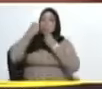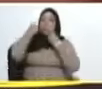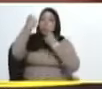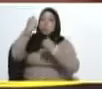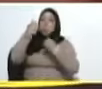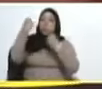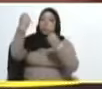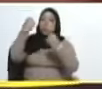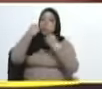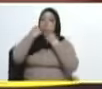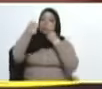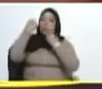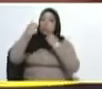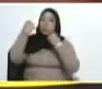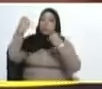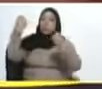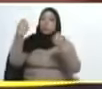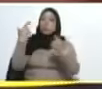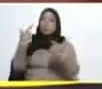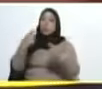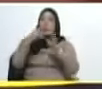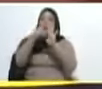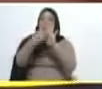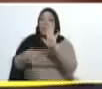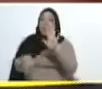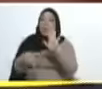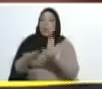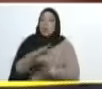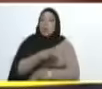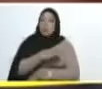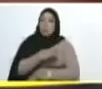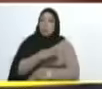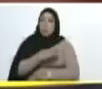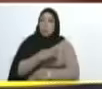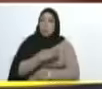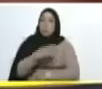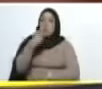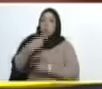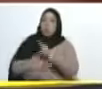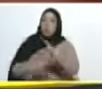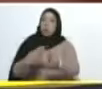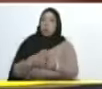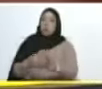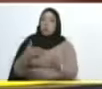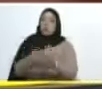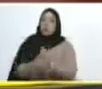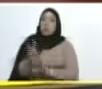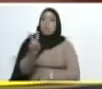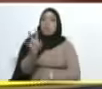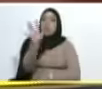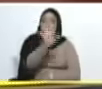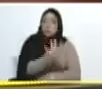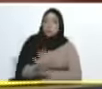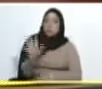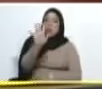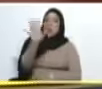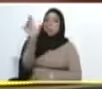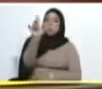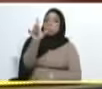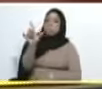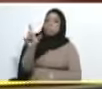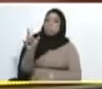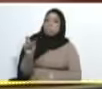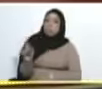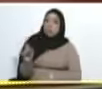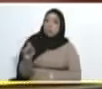por sus derechos inalienables sobre la Guayana Esequiba. Por primera vez